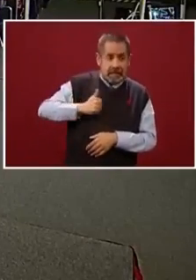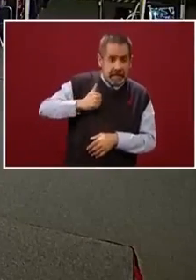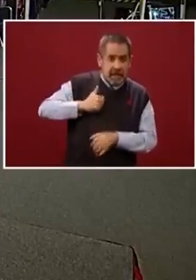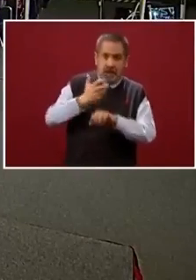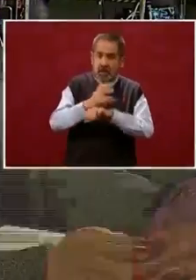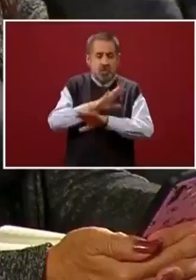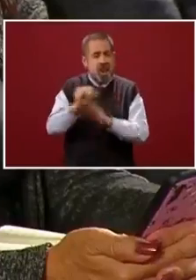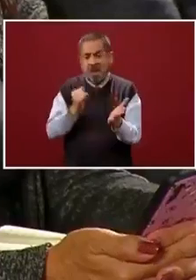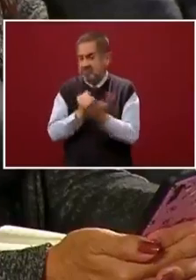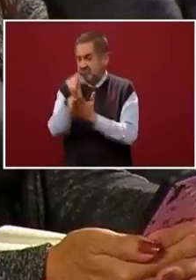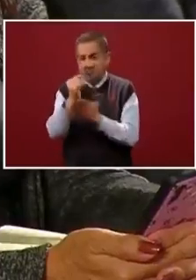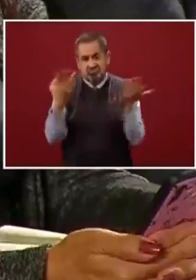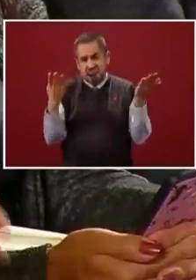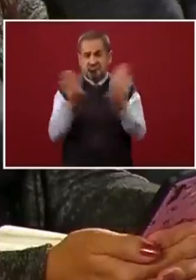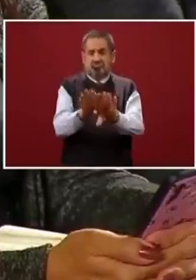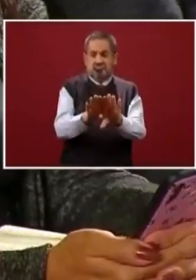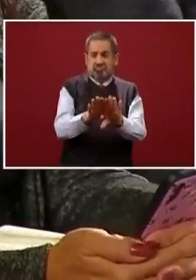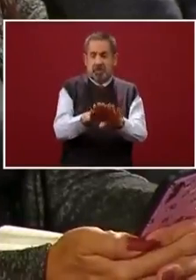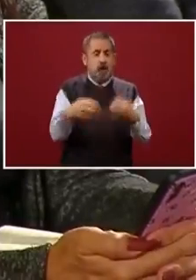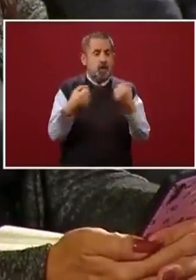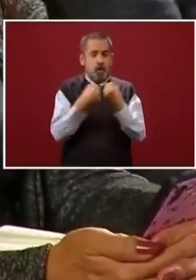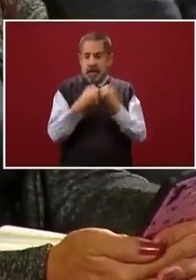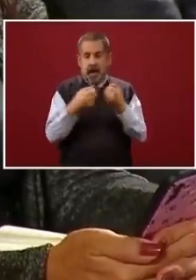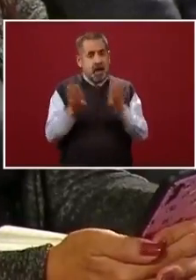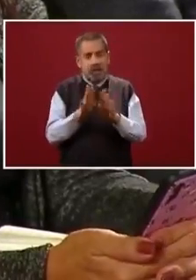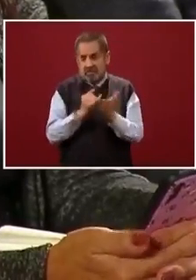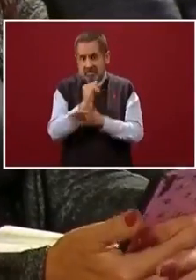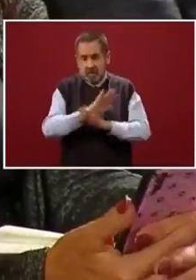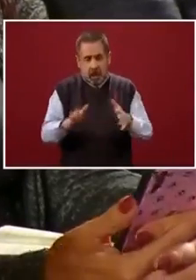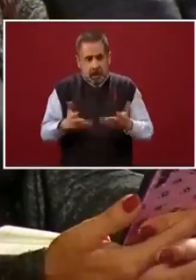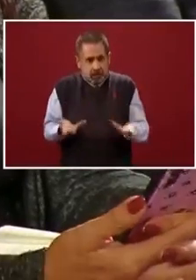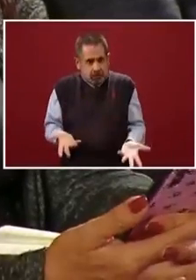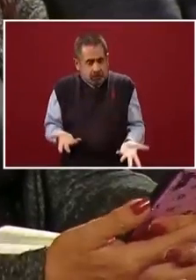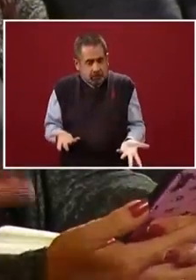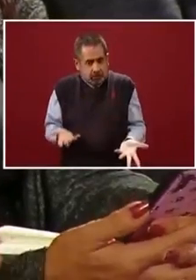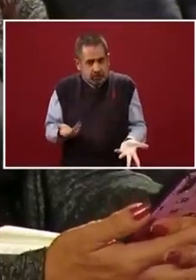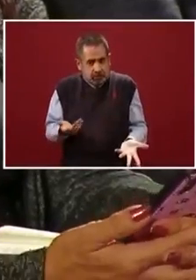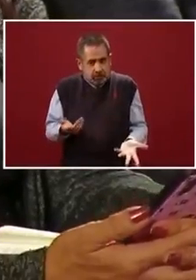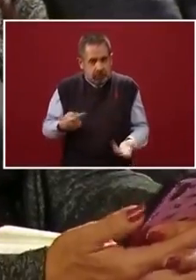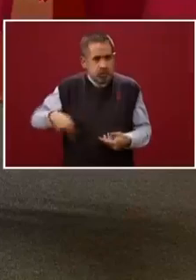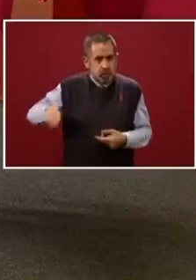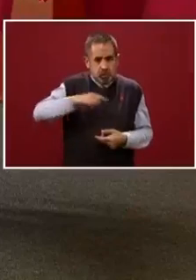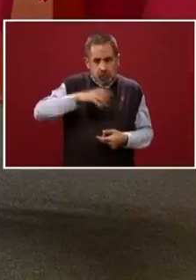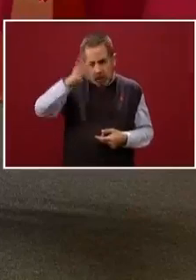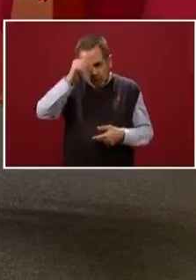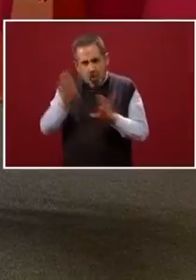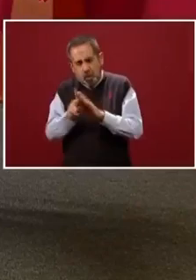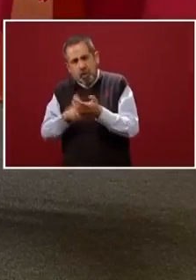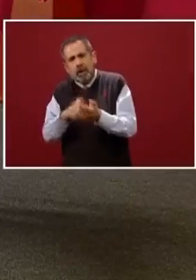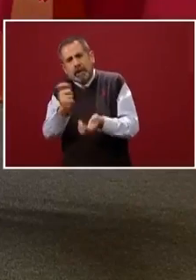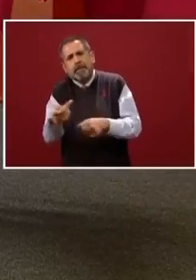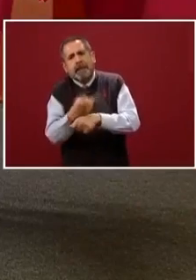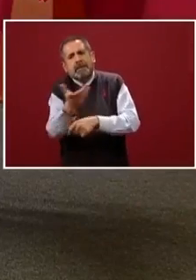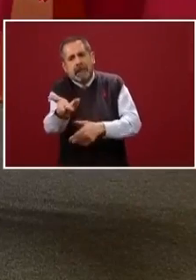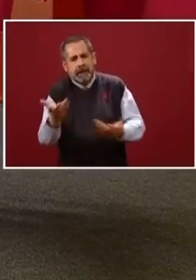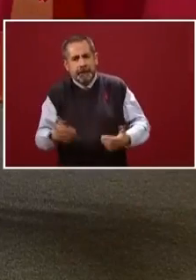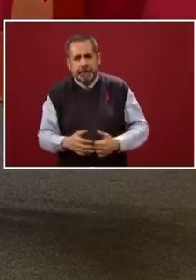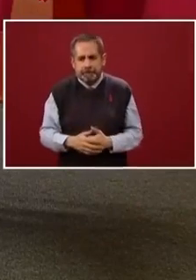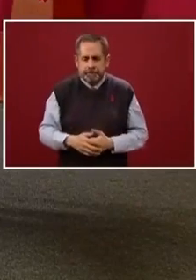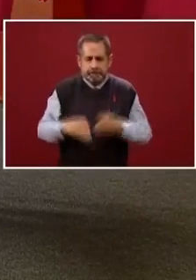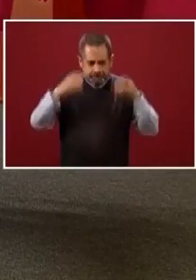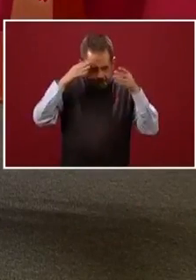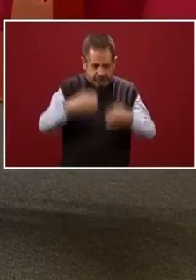lo determinaron y de esta manera pues forma parte de los acuerdos del consejo. Gracias. Con mucho gusto.